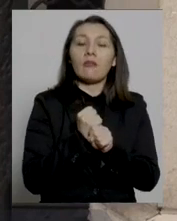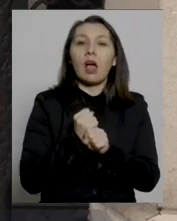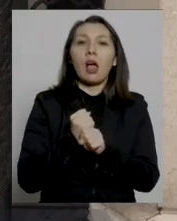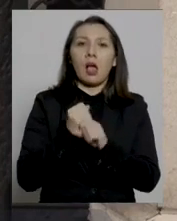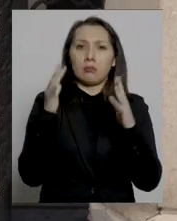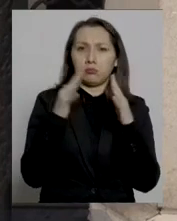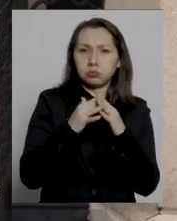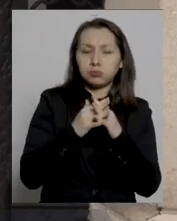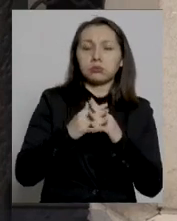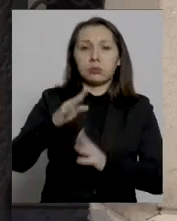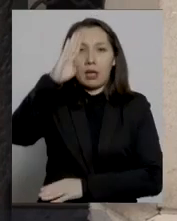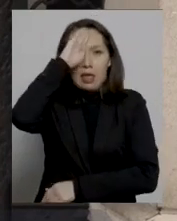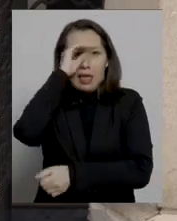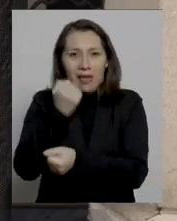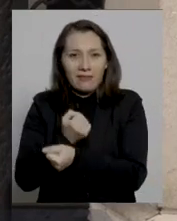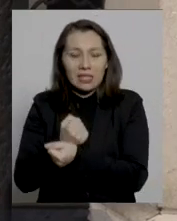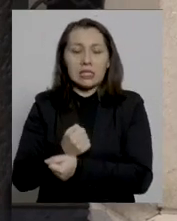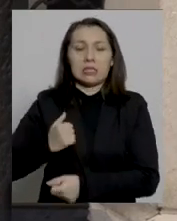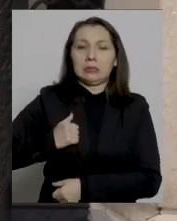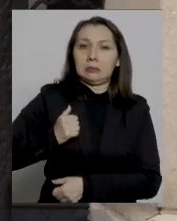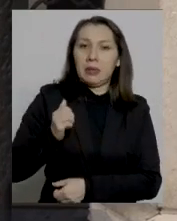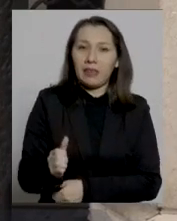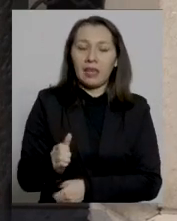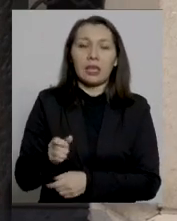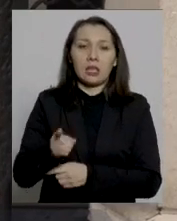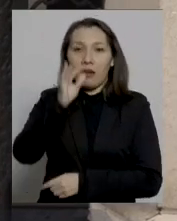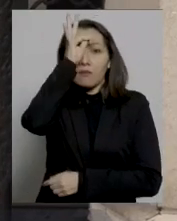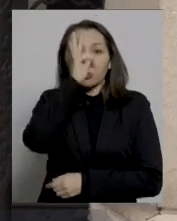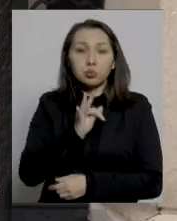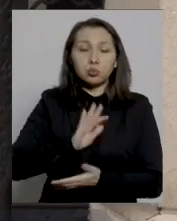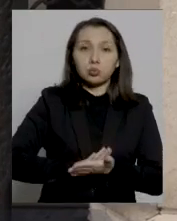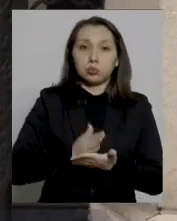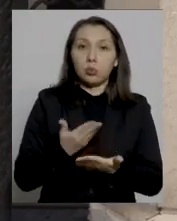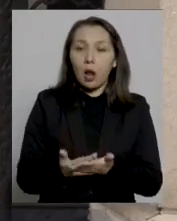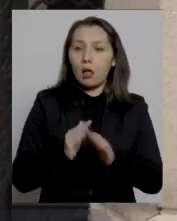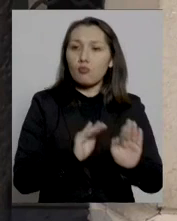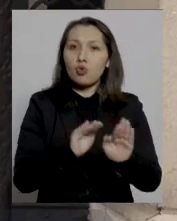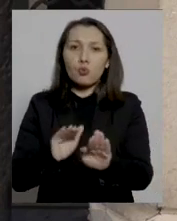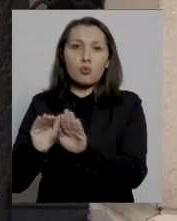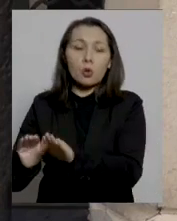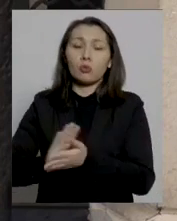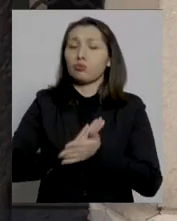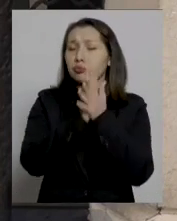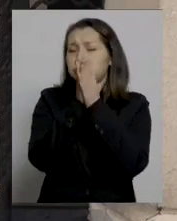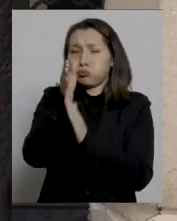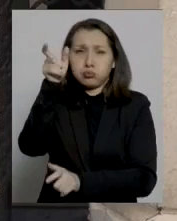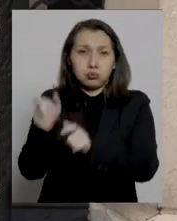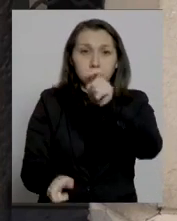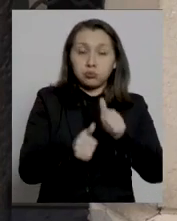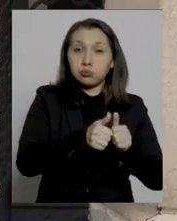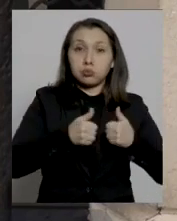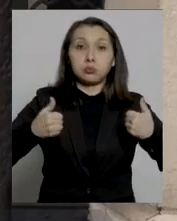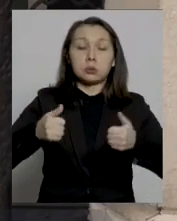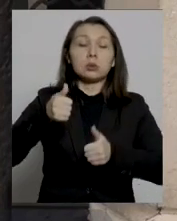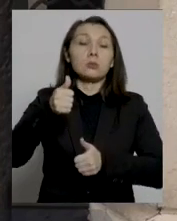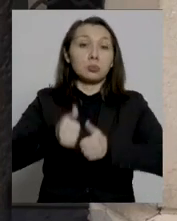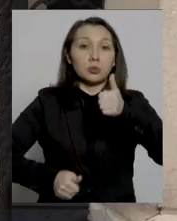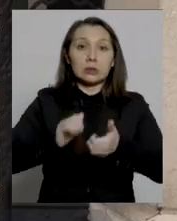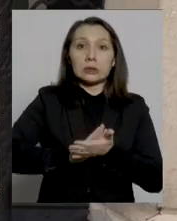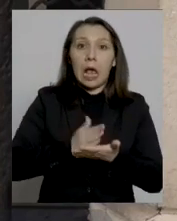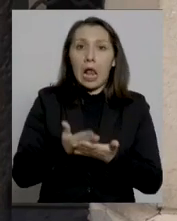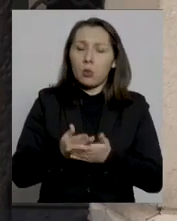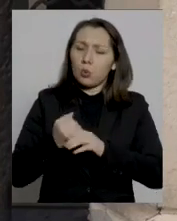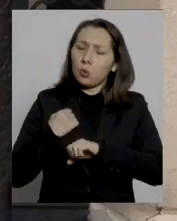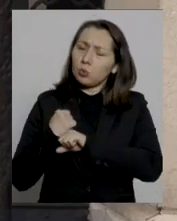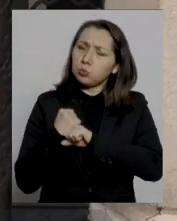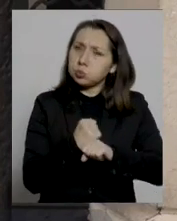las Fuerzas Armadas, de Carabineros, de la PDI, de los funcionarios de la salud, de todos los profesionales sanitarios que están dando